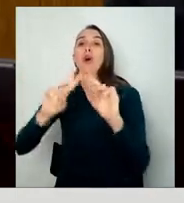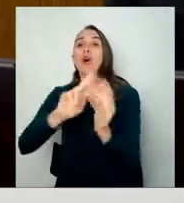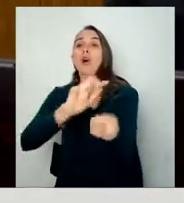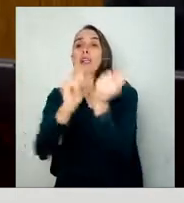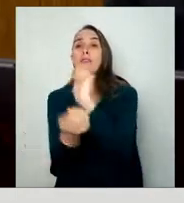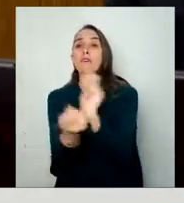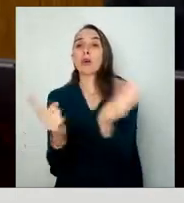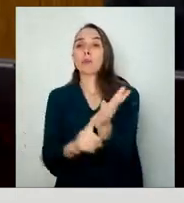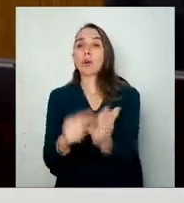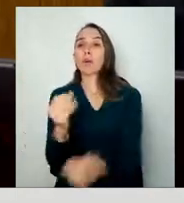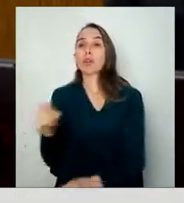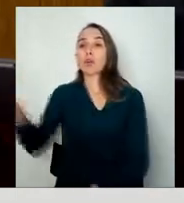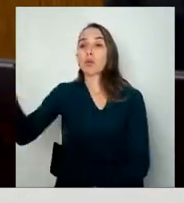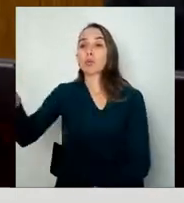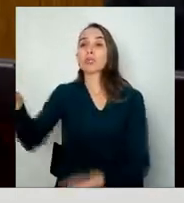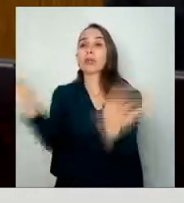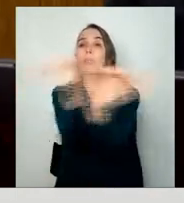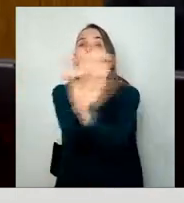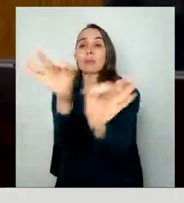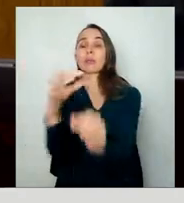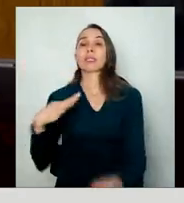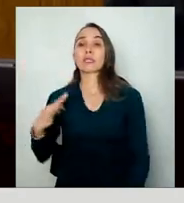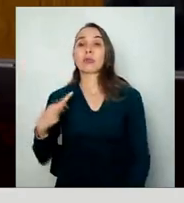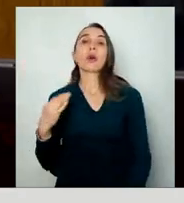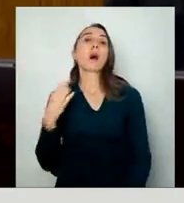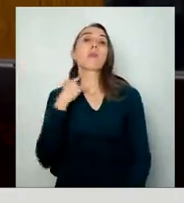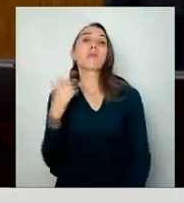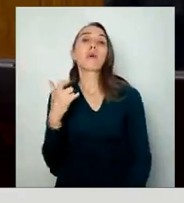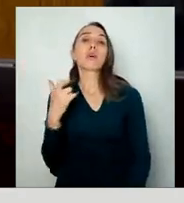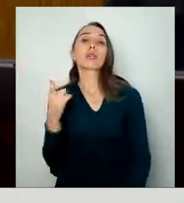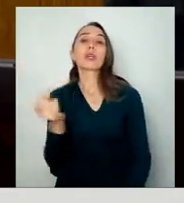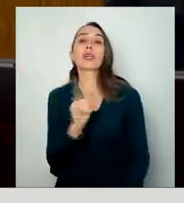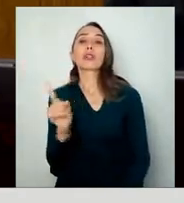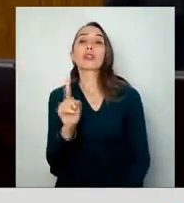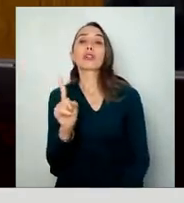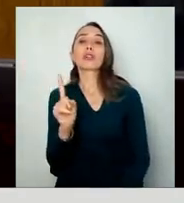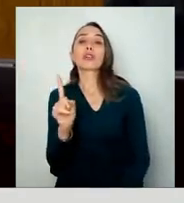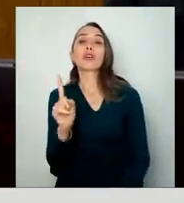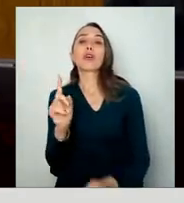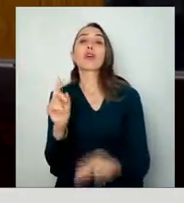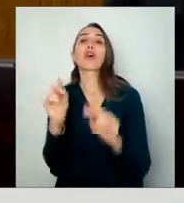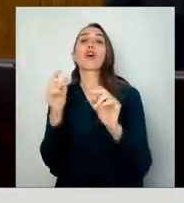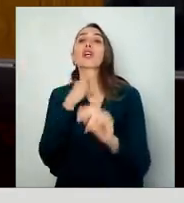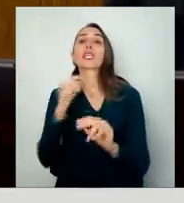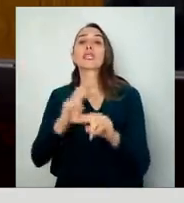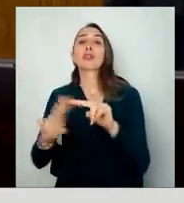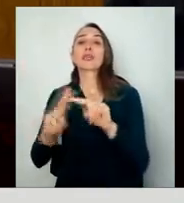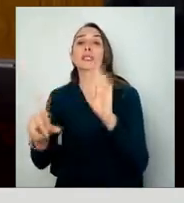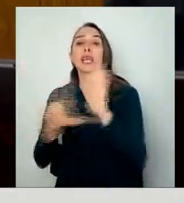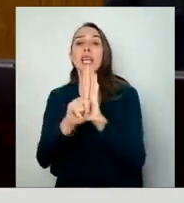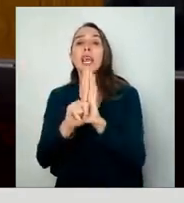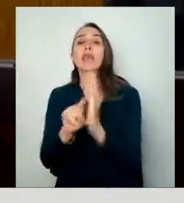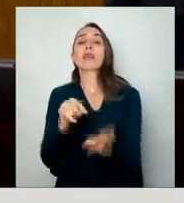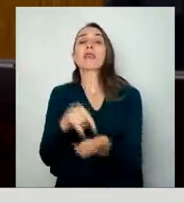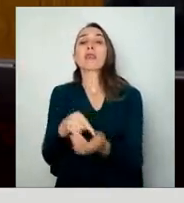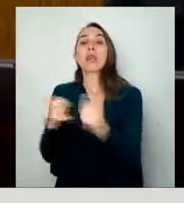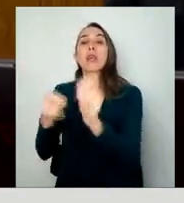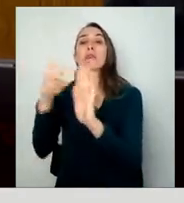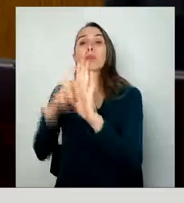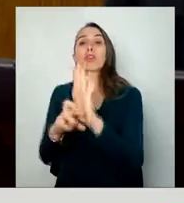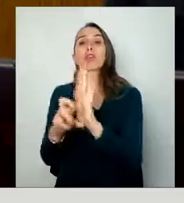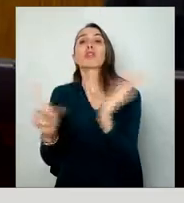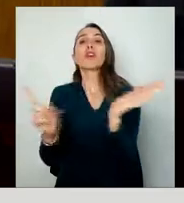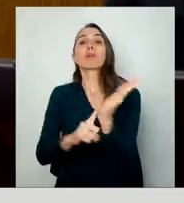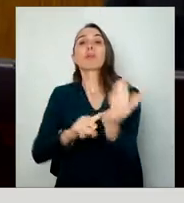ustedes le explicaran a la ciudadanía por qué no se les no Se abrieron a legislar sobre la propuesta y también sobre lo que significa